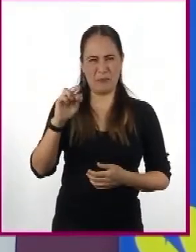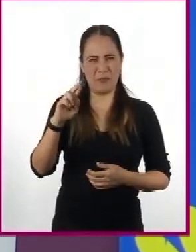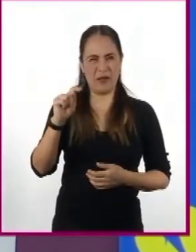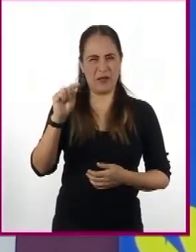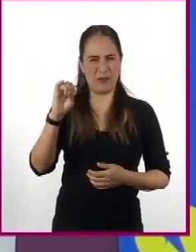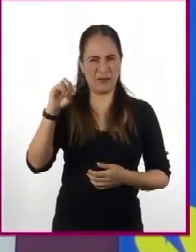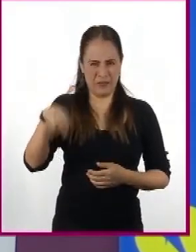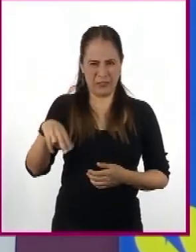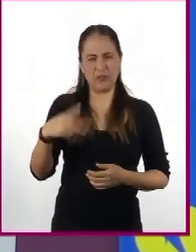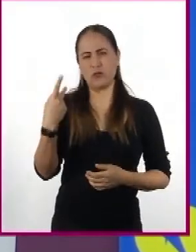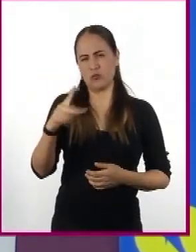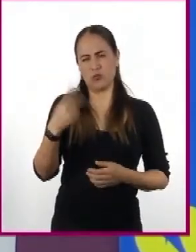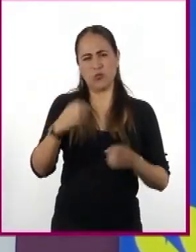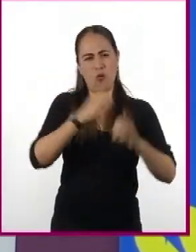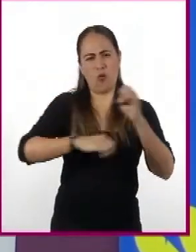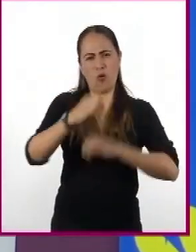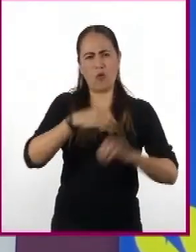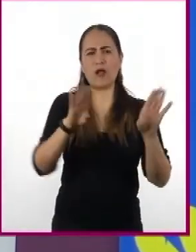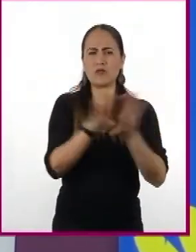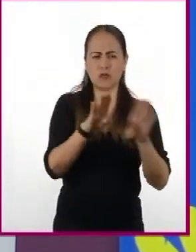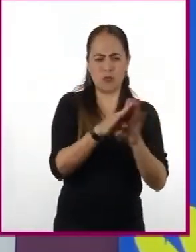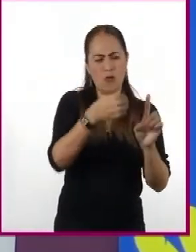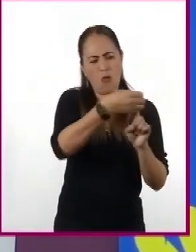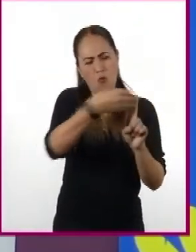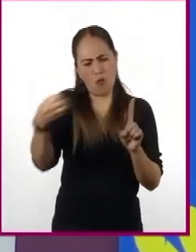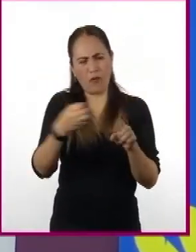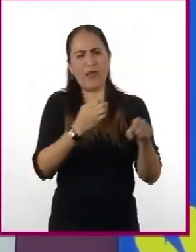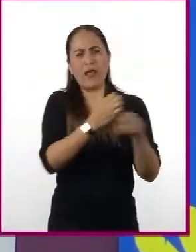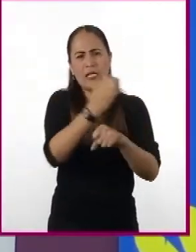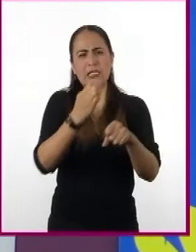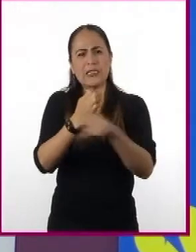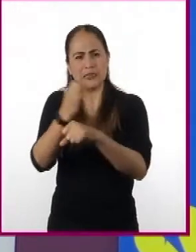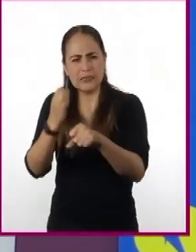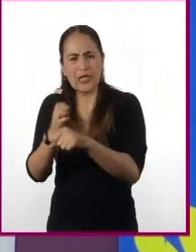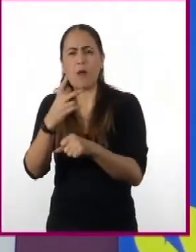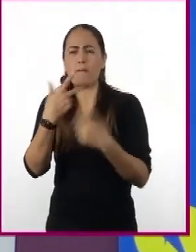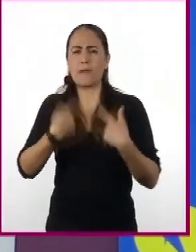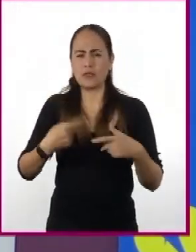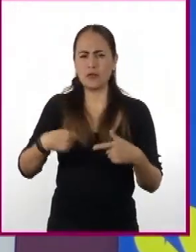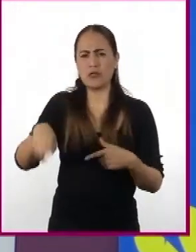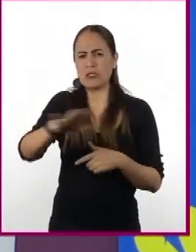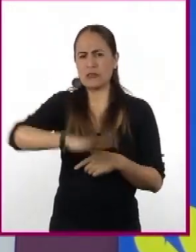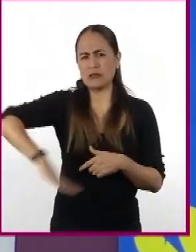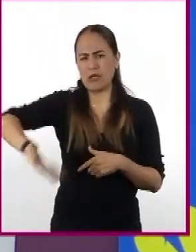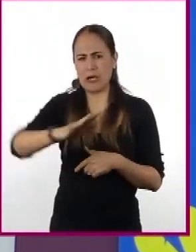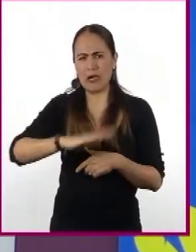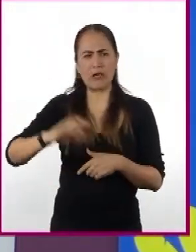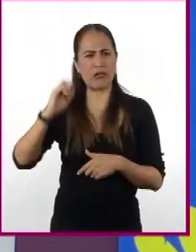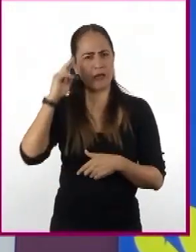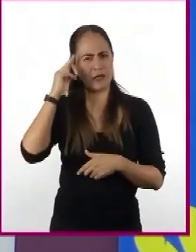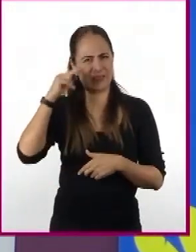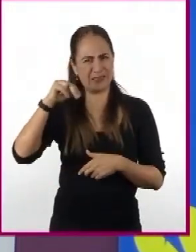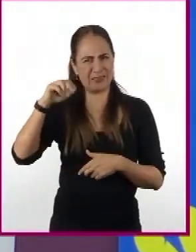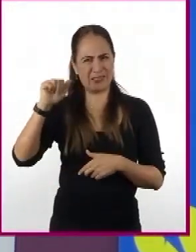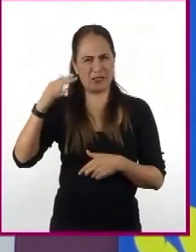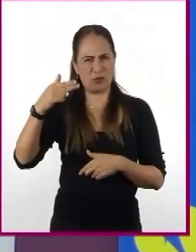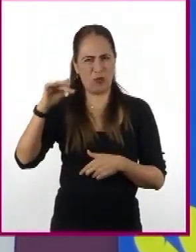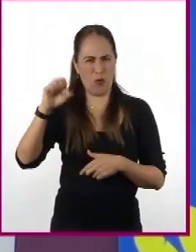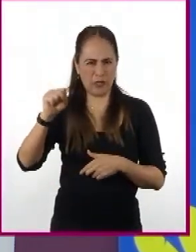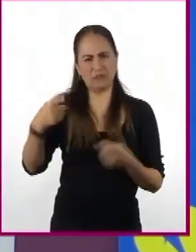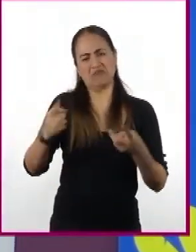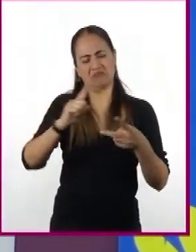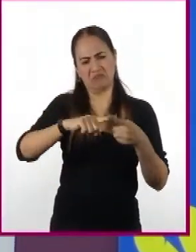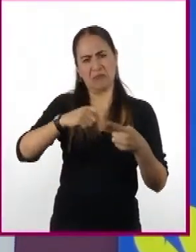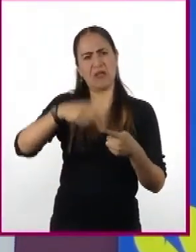una de sus obras la organizó por estados. Mencionó autores nahuas, lo que nos lleva a la Ciudad de México,